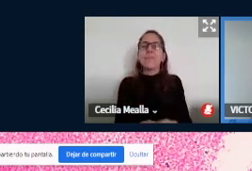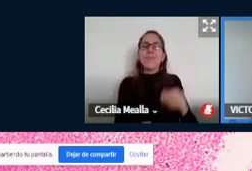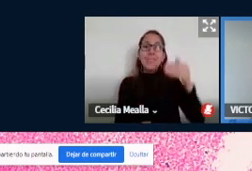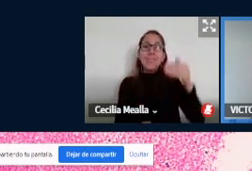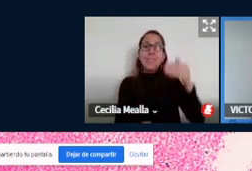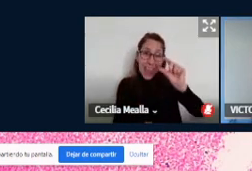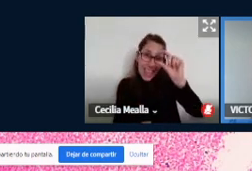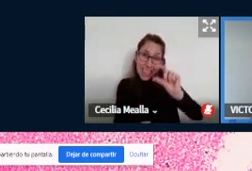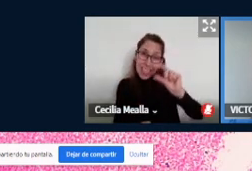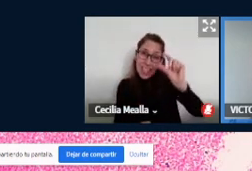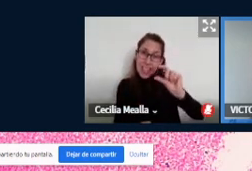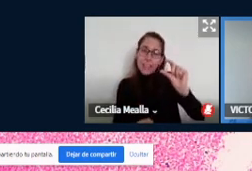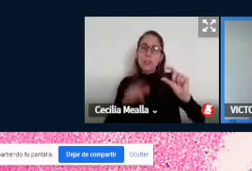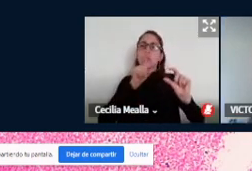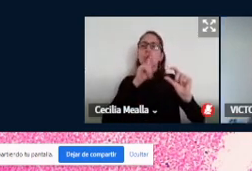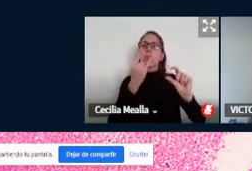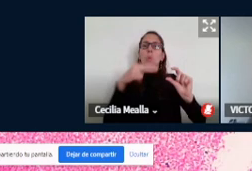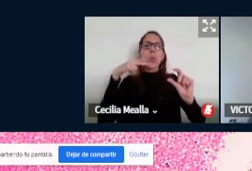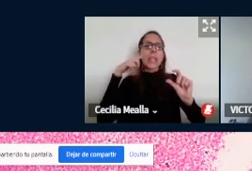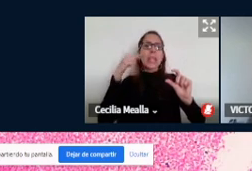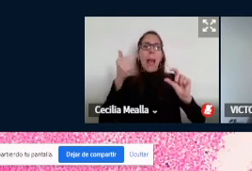túnica media, ¿sí?